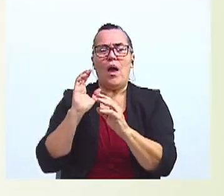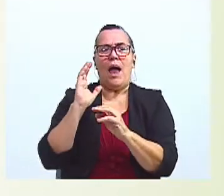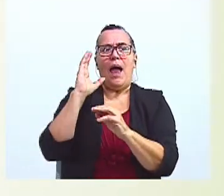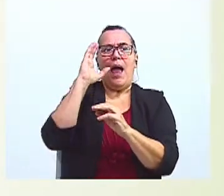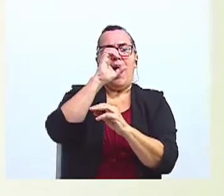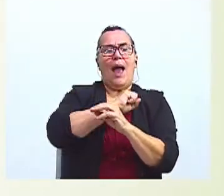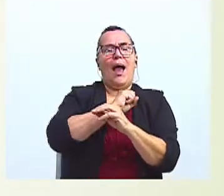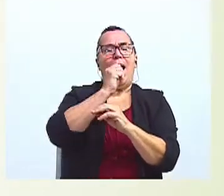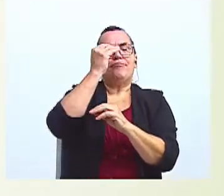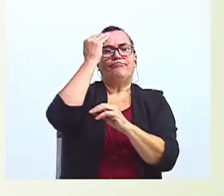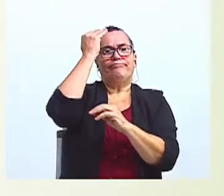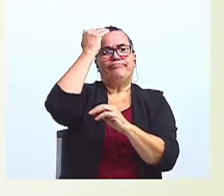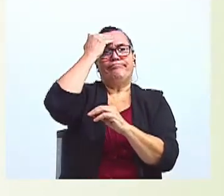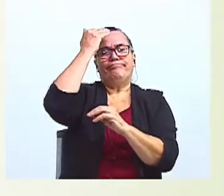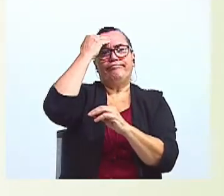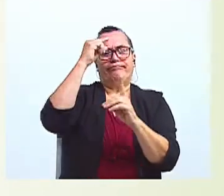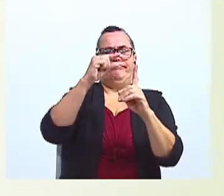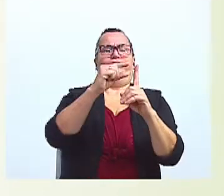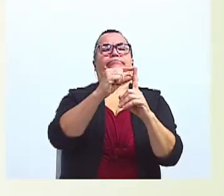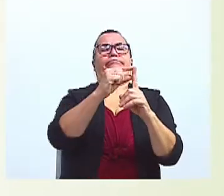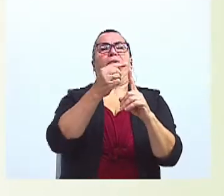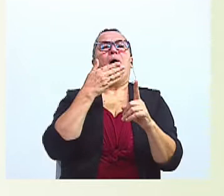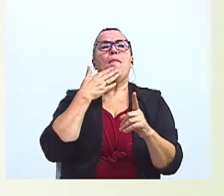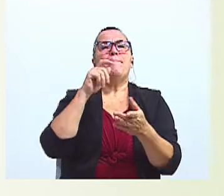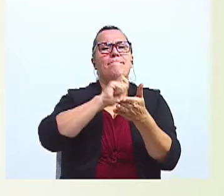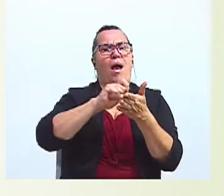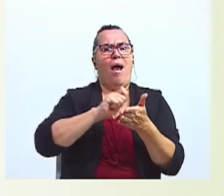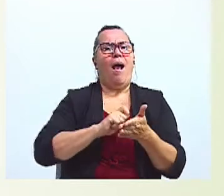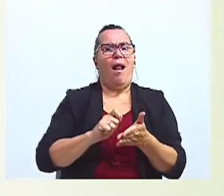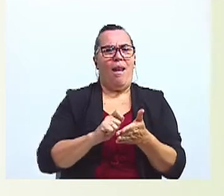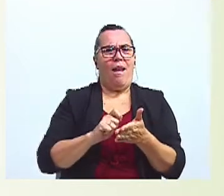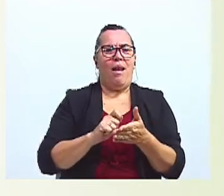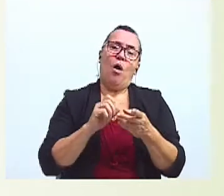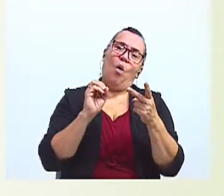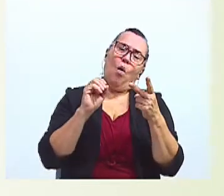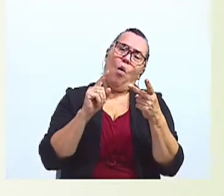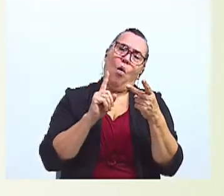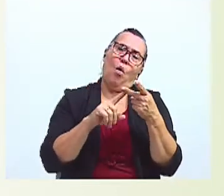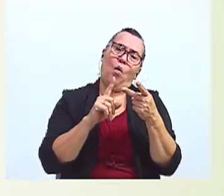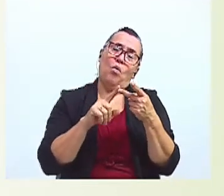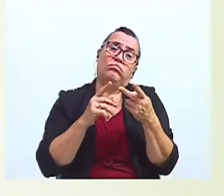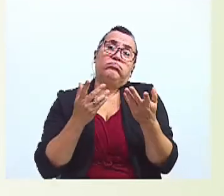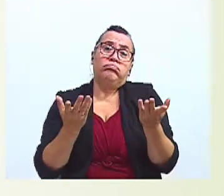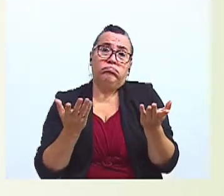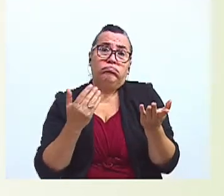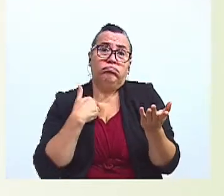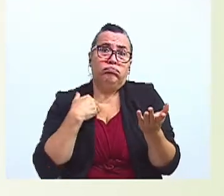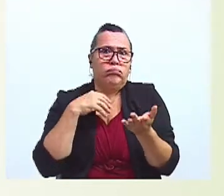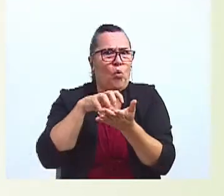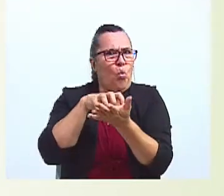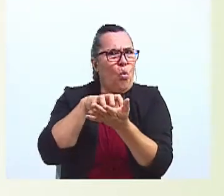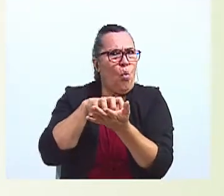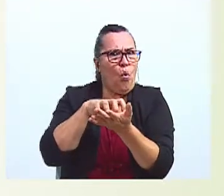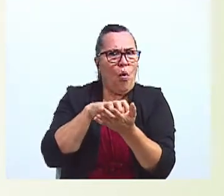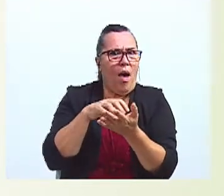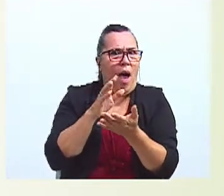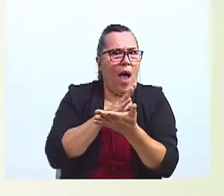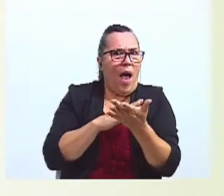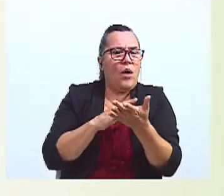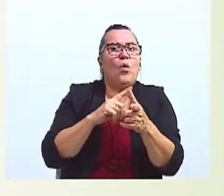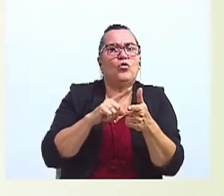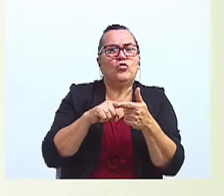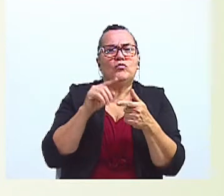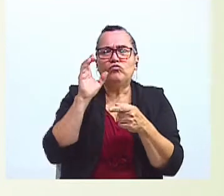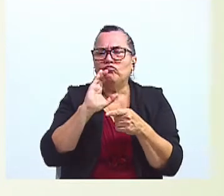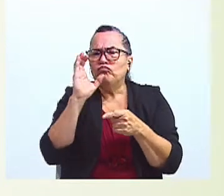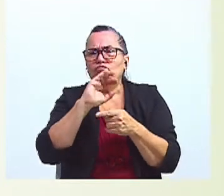momento una palabra está mal escrita o si tengo duda, pues puedo